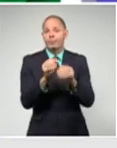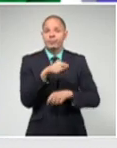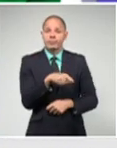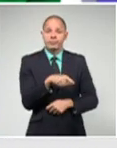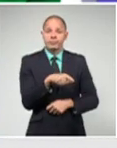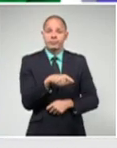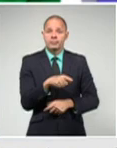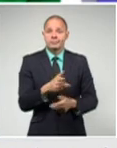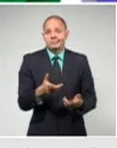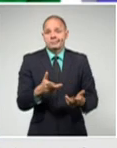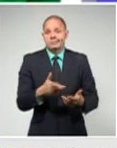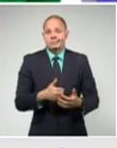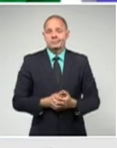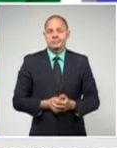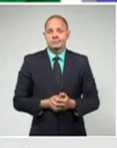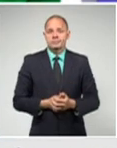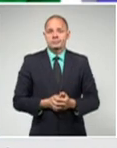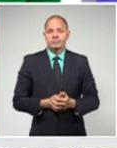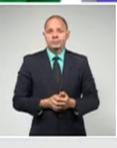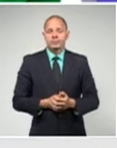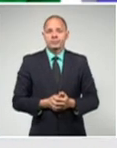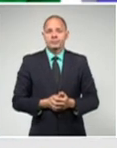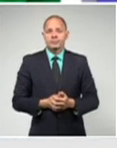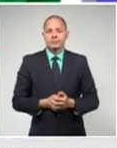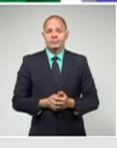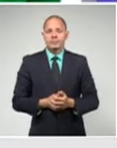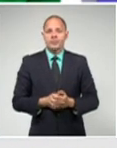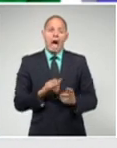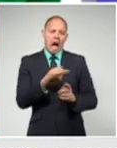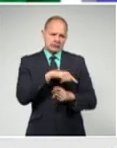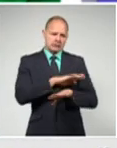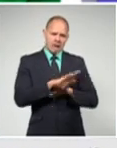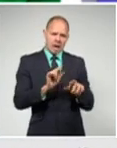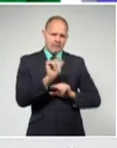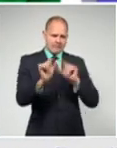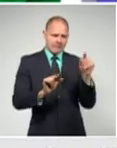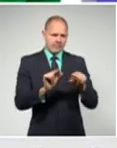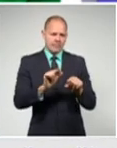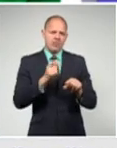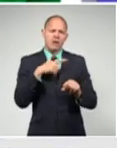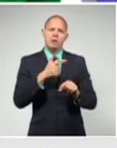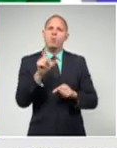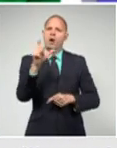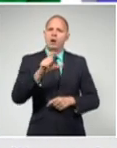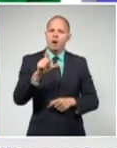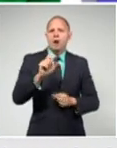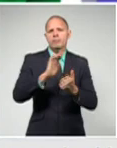En el día, 6 provincias no reportan casos pediátricos: Camagüey, Matanzas,